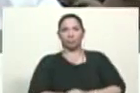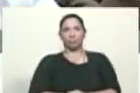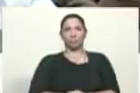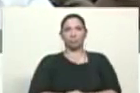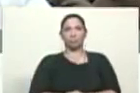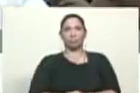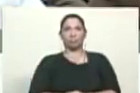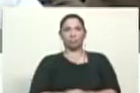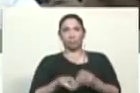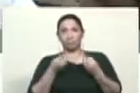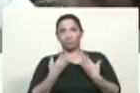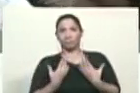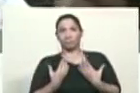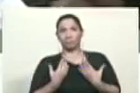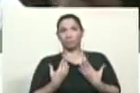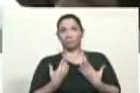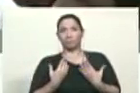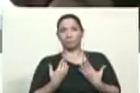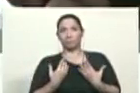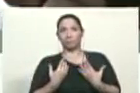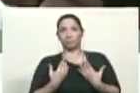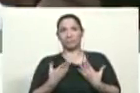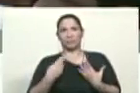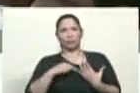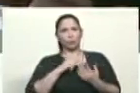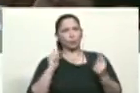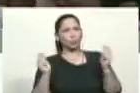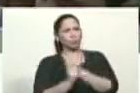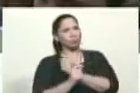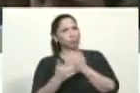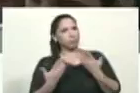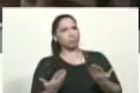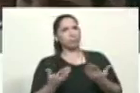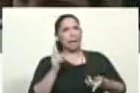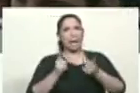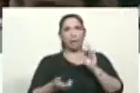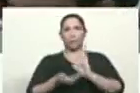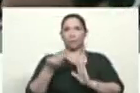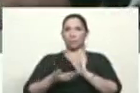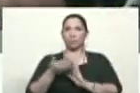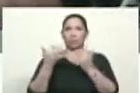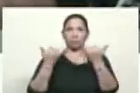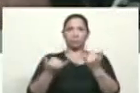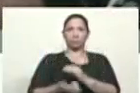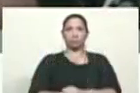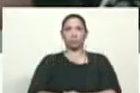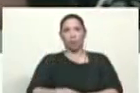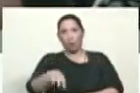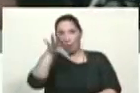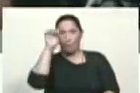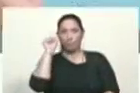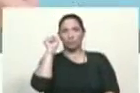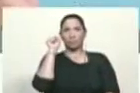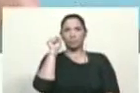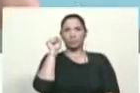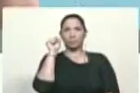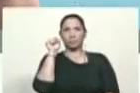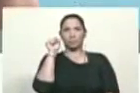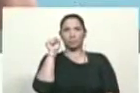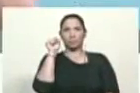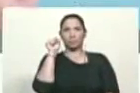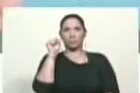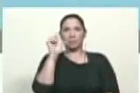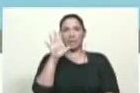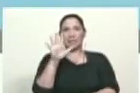Bueno, y nos convertimos en algo que es muy importante en este momento comprender. Aquí